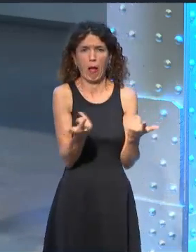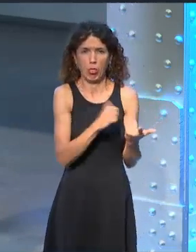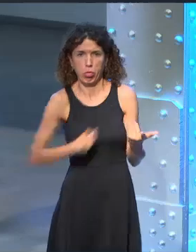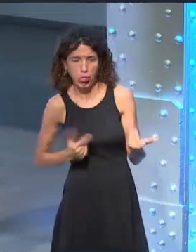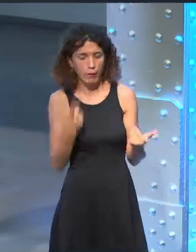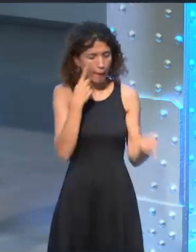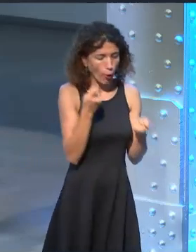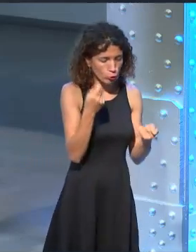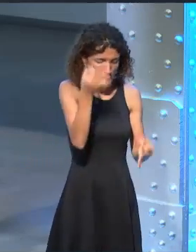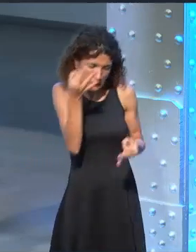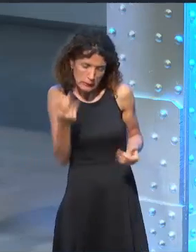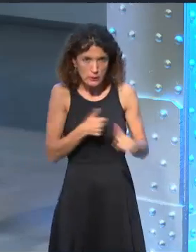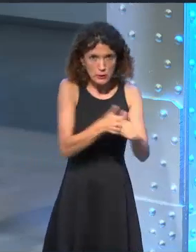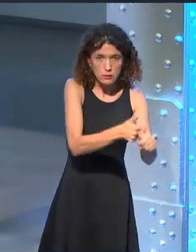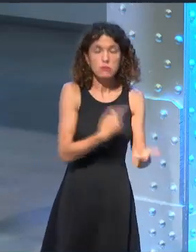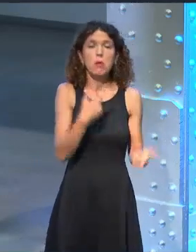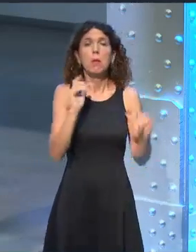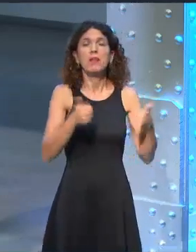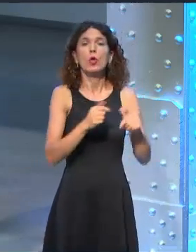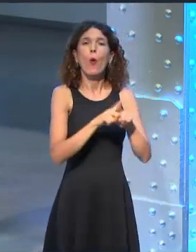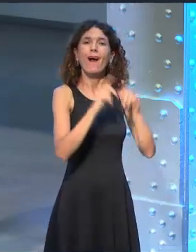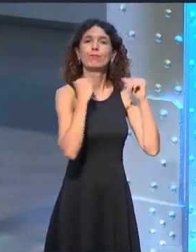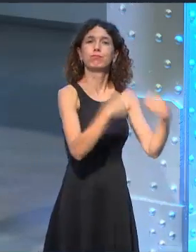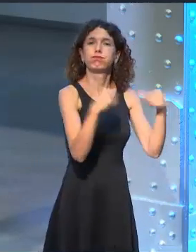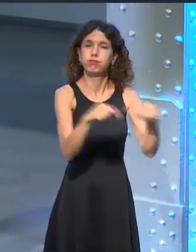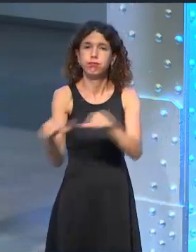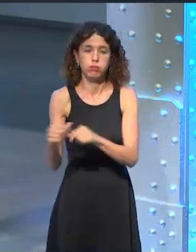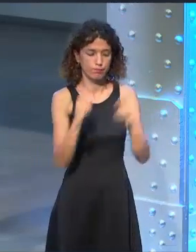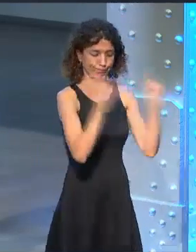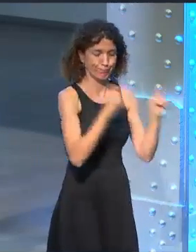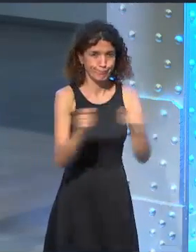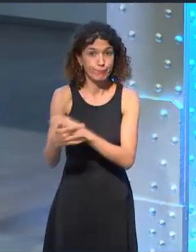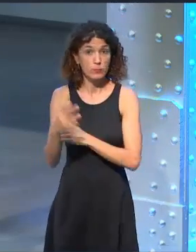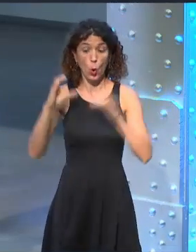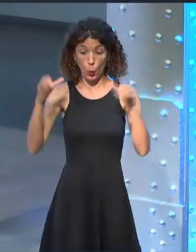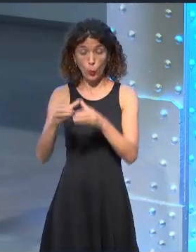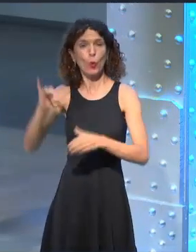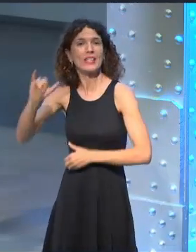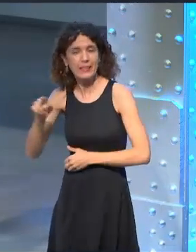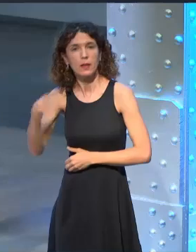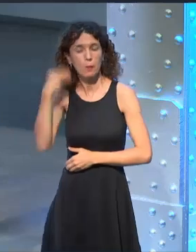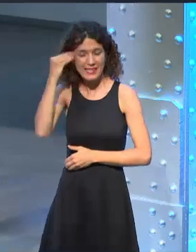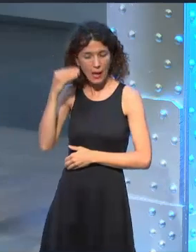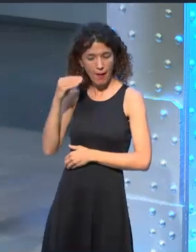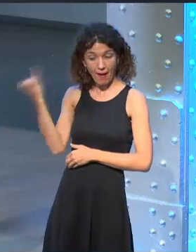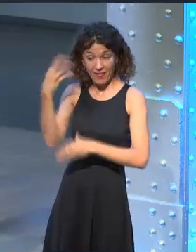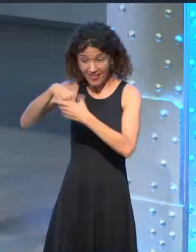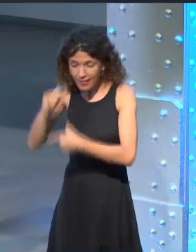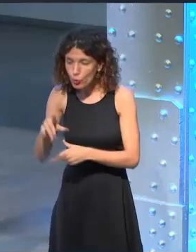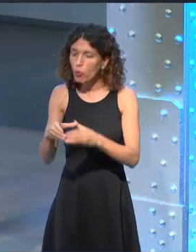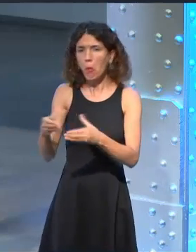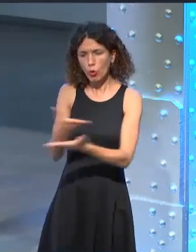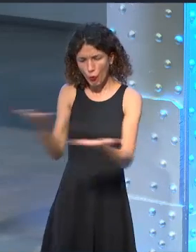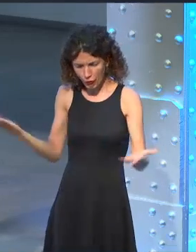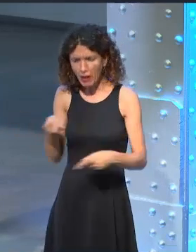que controlarlos, bueno, los empezó a clasificar y luego cogió el otro grupo, los Y, que eran aquellos managers que pensaban que podían confiar